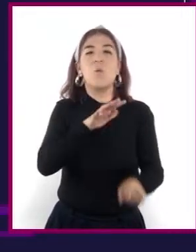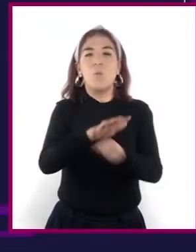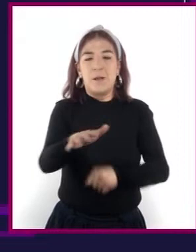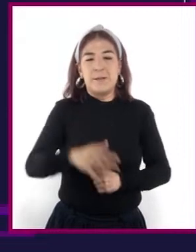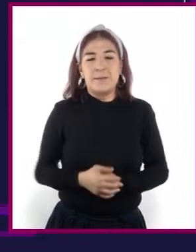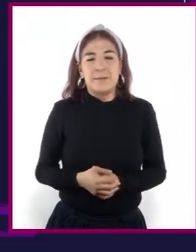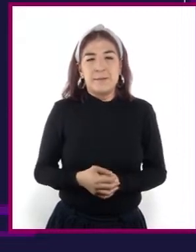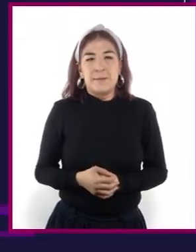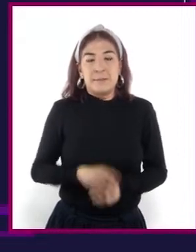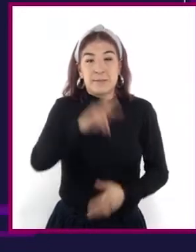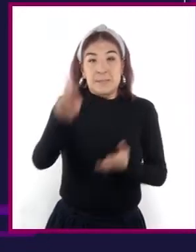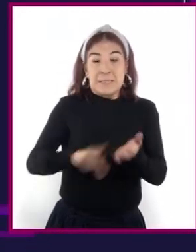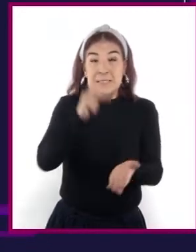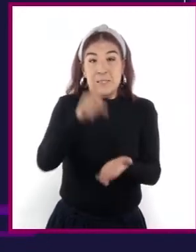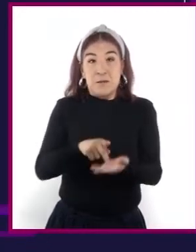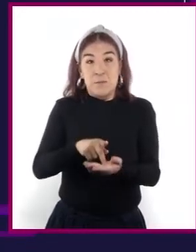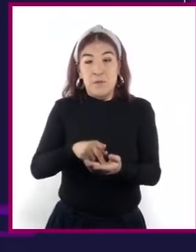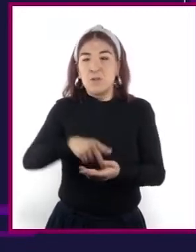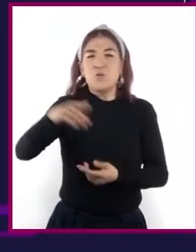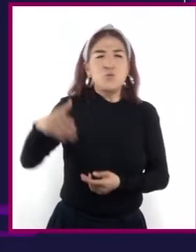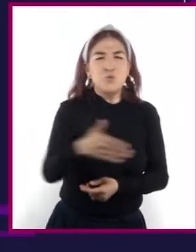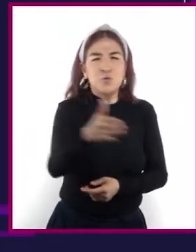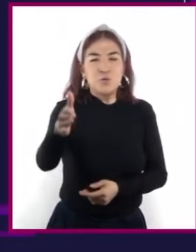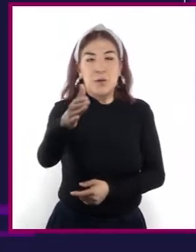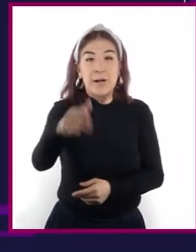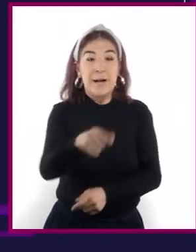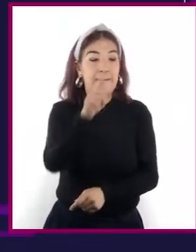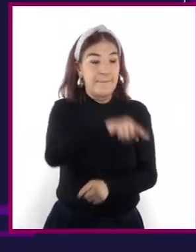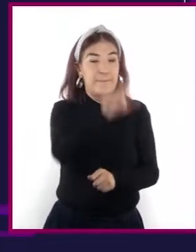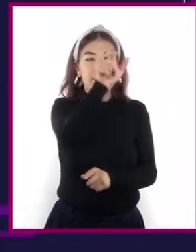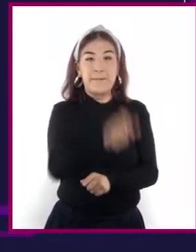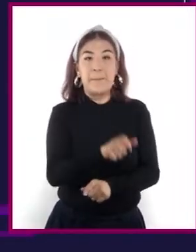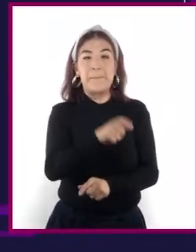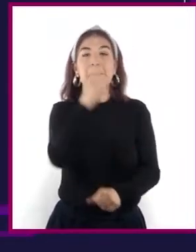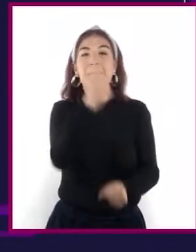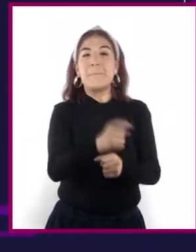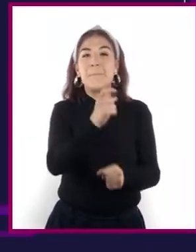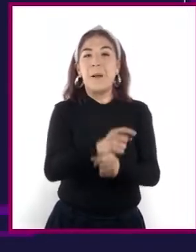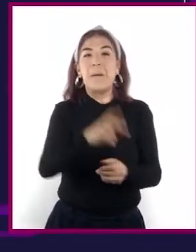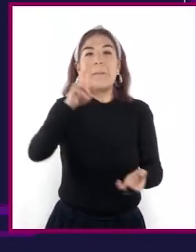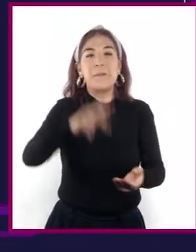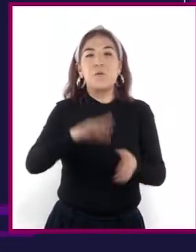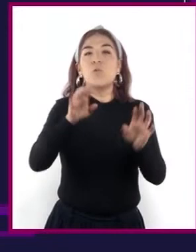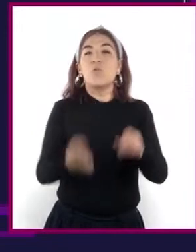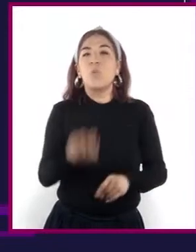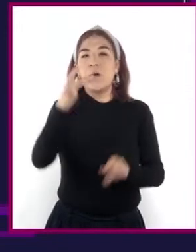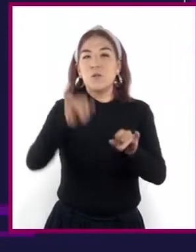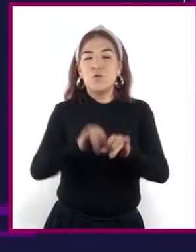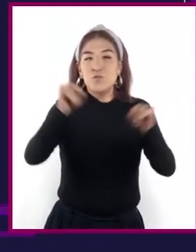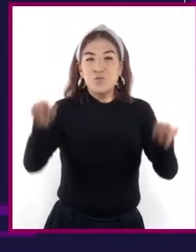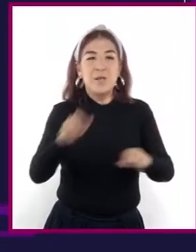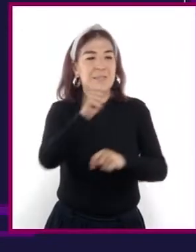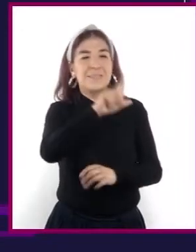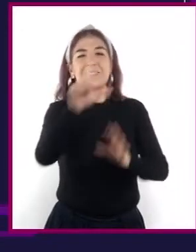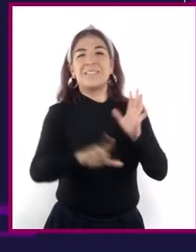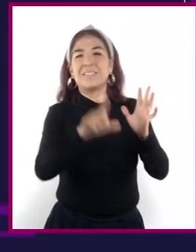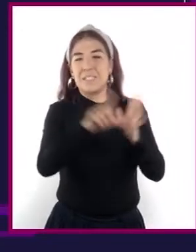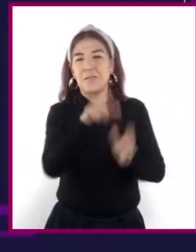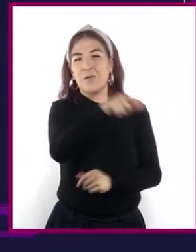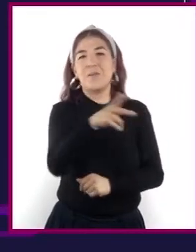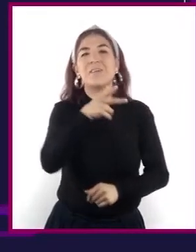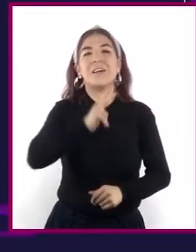la cantidad de kilómetros recorridos, entre el valor correspondiente de la primera magnitud, que aquí son los litros de